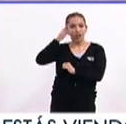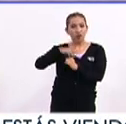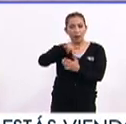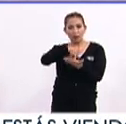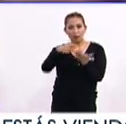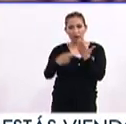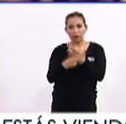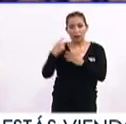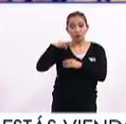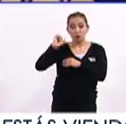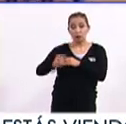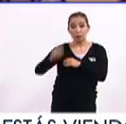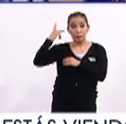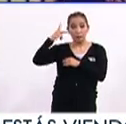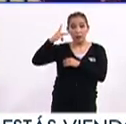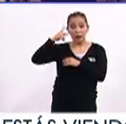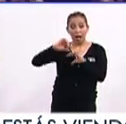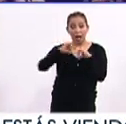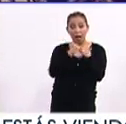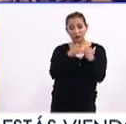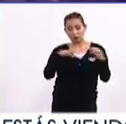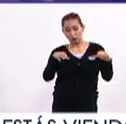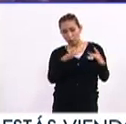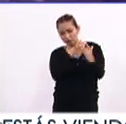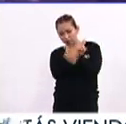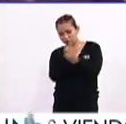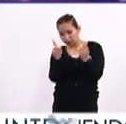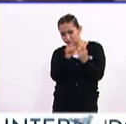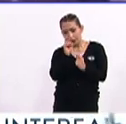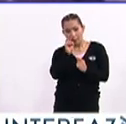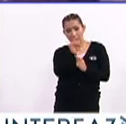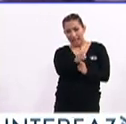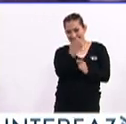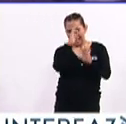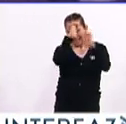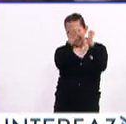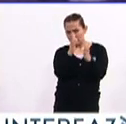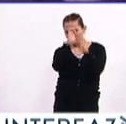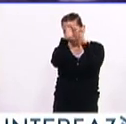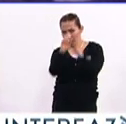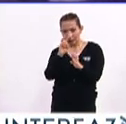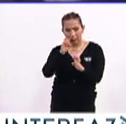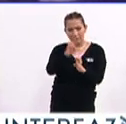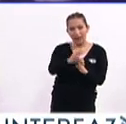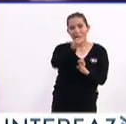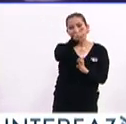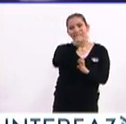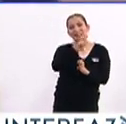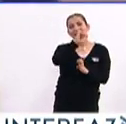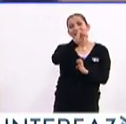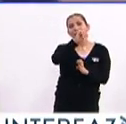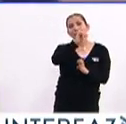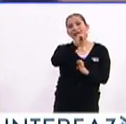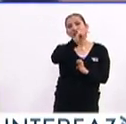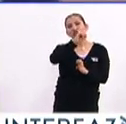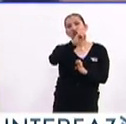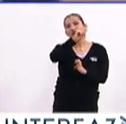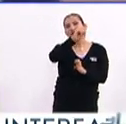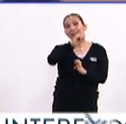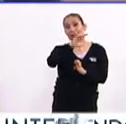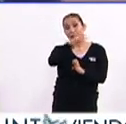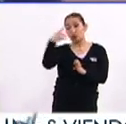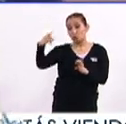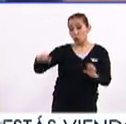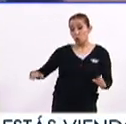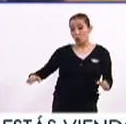Sur del Estado de Puebla, la asociación es manifiesta no solo porque las esculturas personifican a Xipe Totec, sino porque el